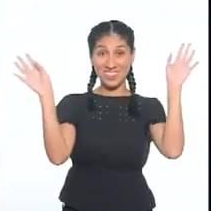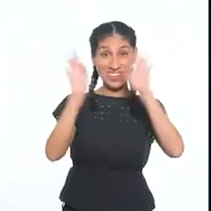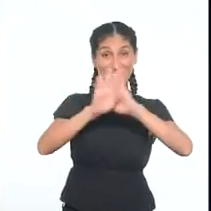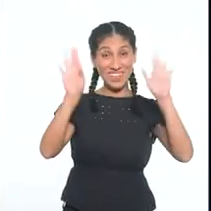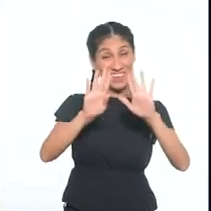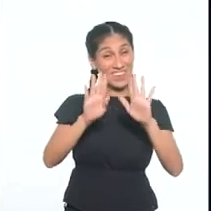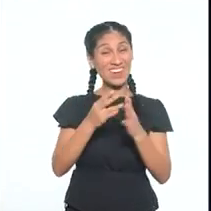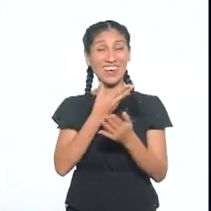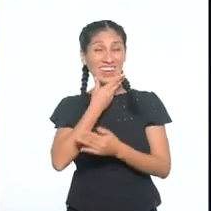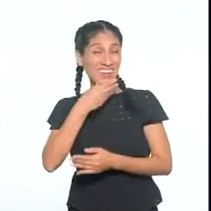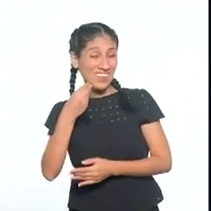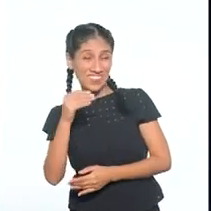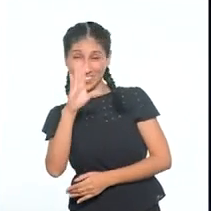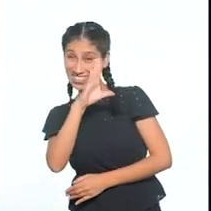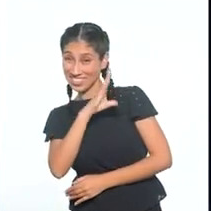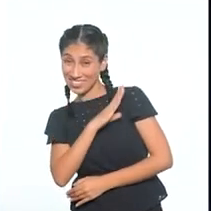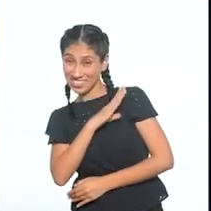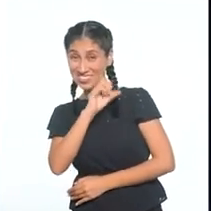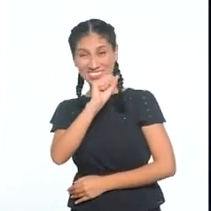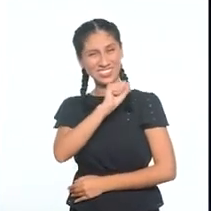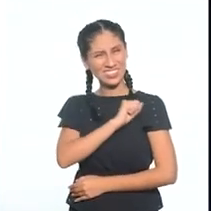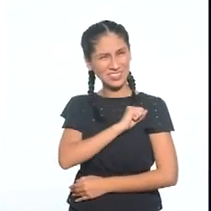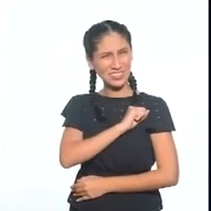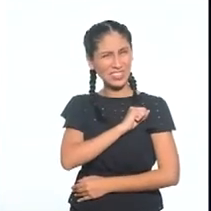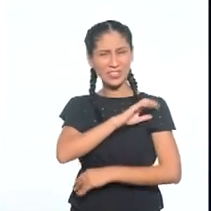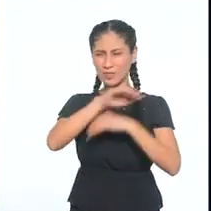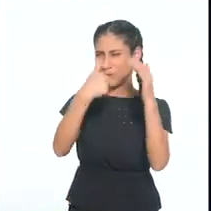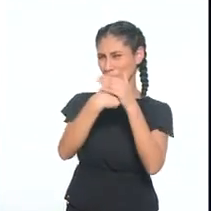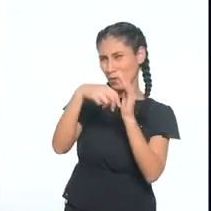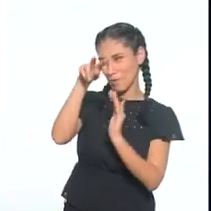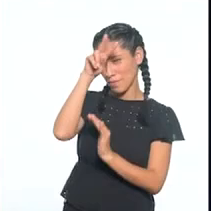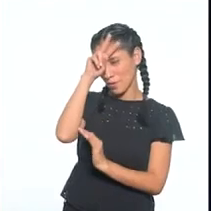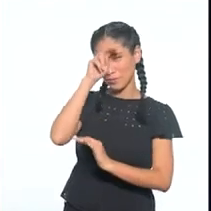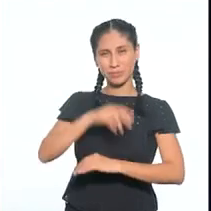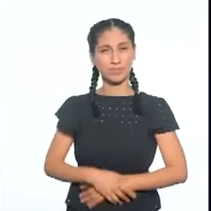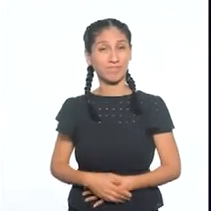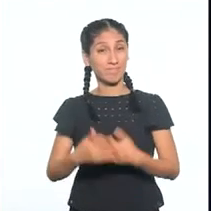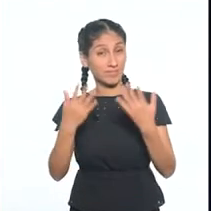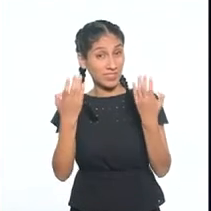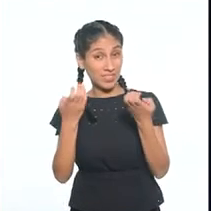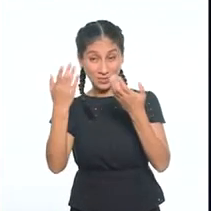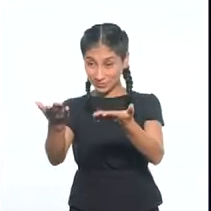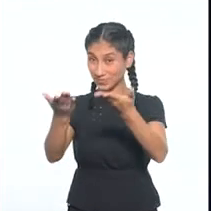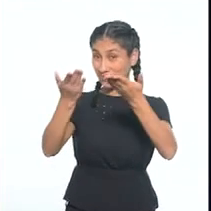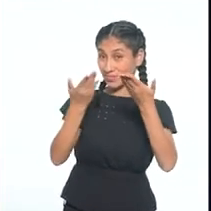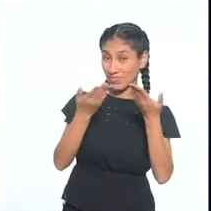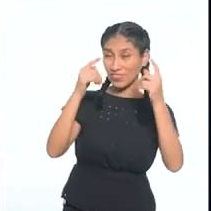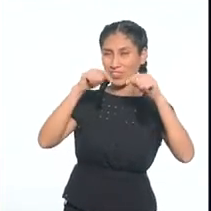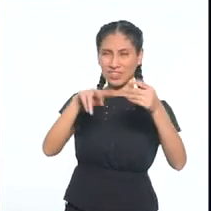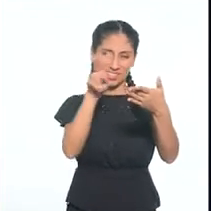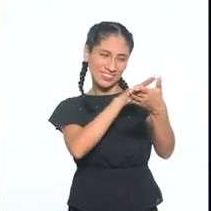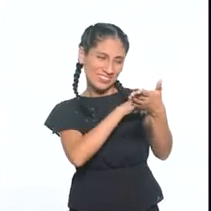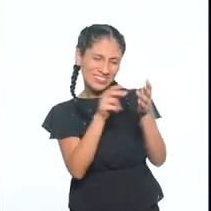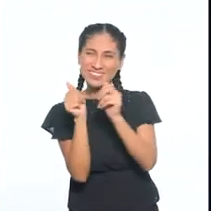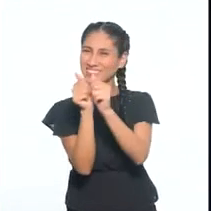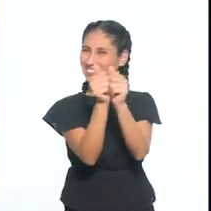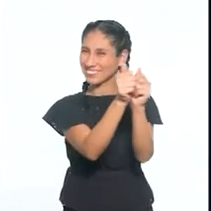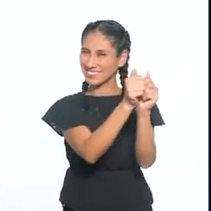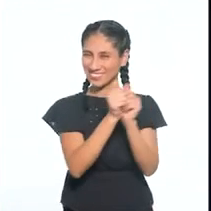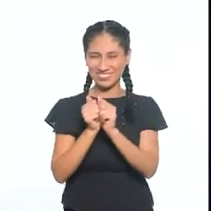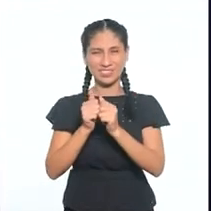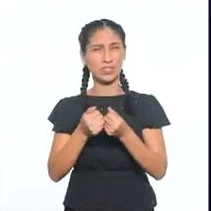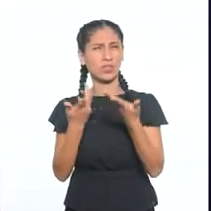hola chicas y chicos del quinto año de secundaria de todo el perú quiero darles la bienvenida leemos